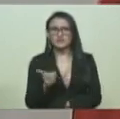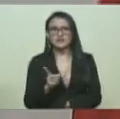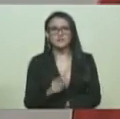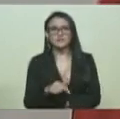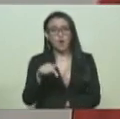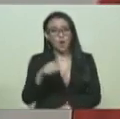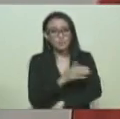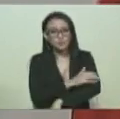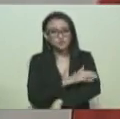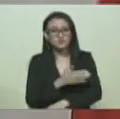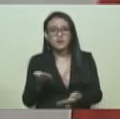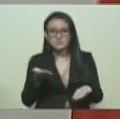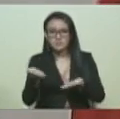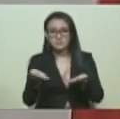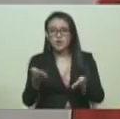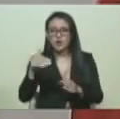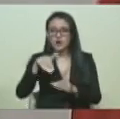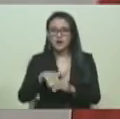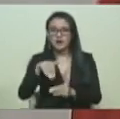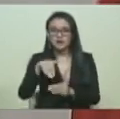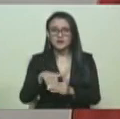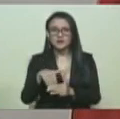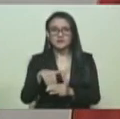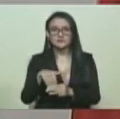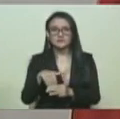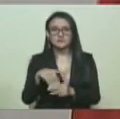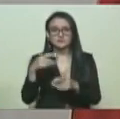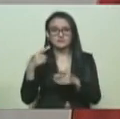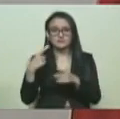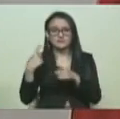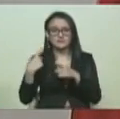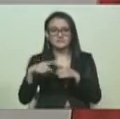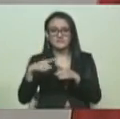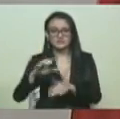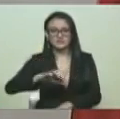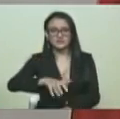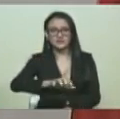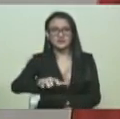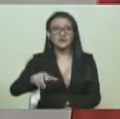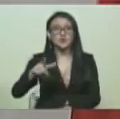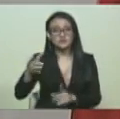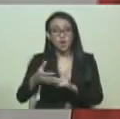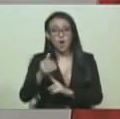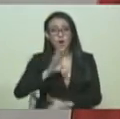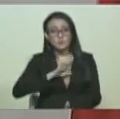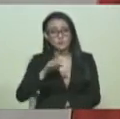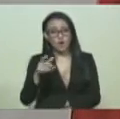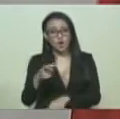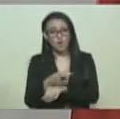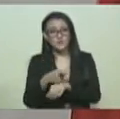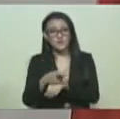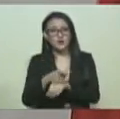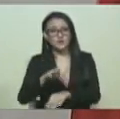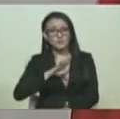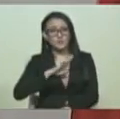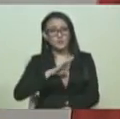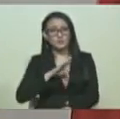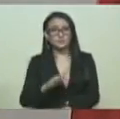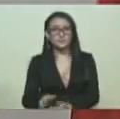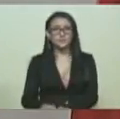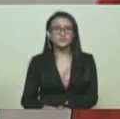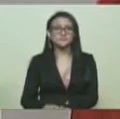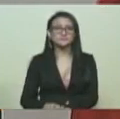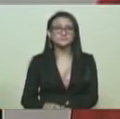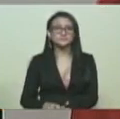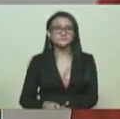de la oposición sean candidatos en las distintas regiones. Es un logro del gobierno, es un logro nuestro, porque